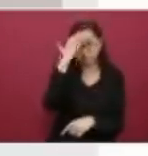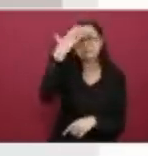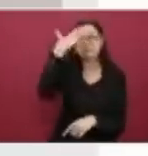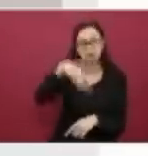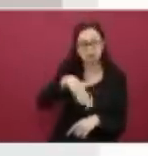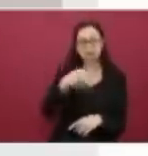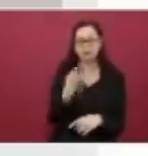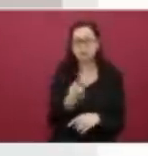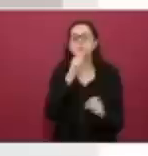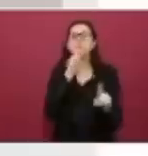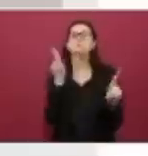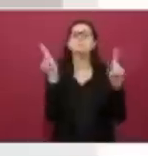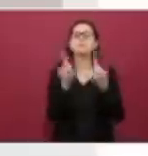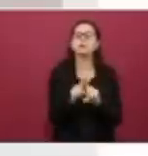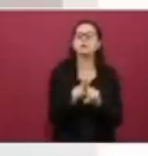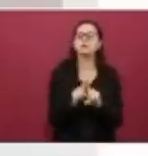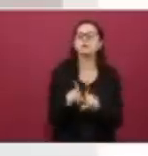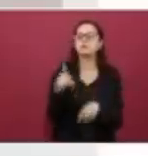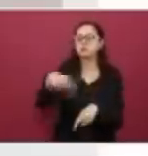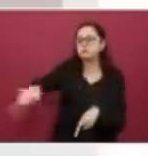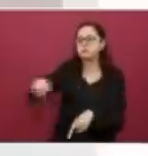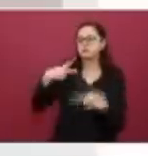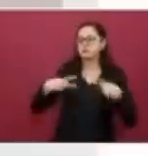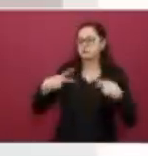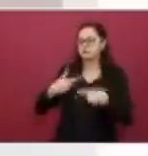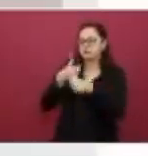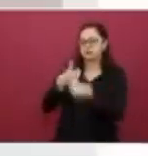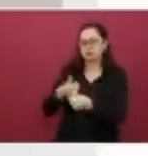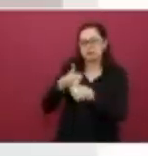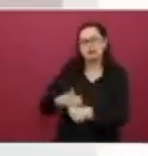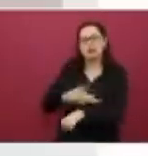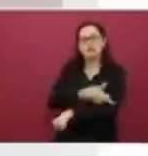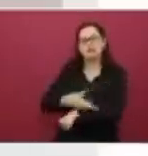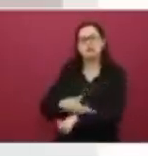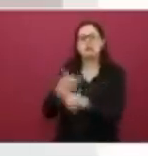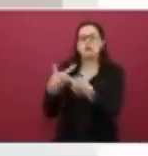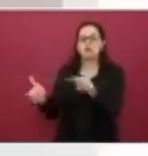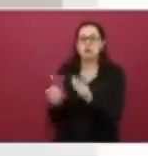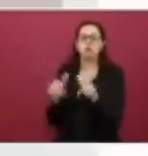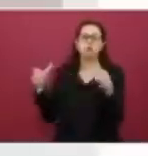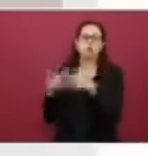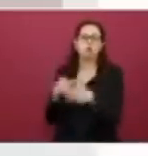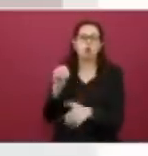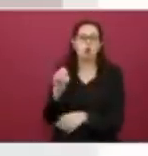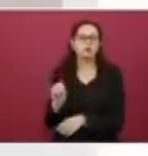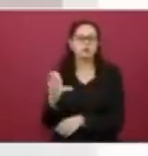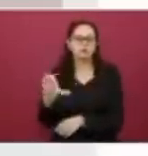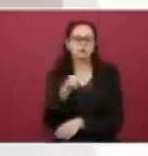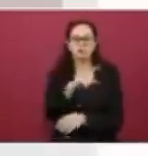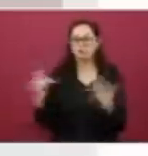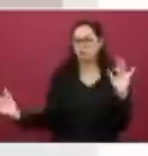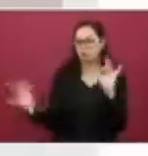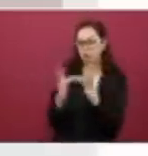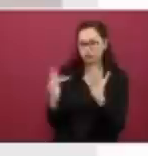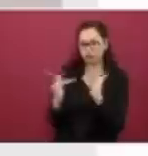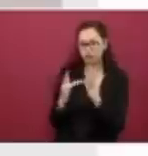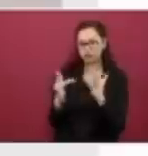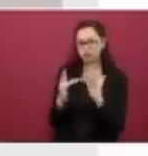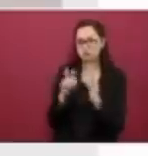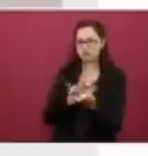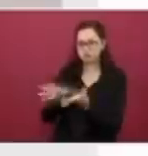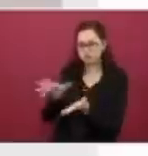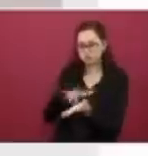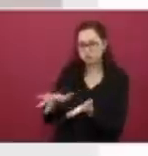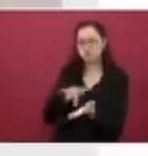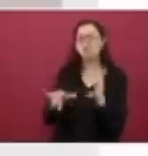con víctimas familiares colectivos organizaciones y desde luego la coordinación